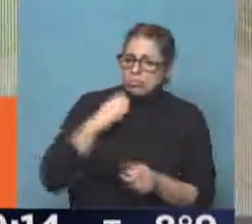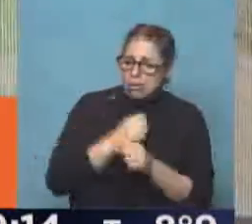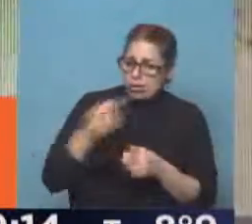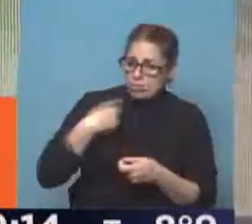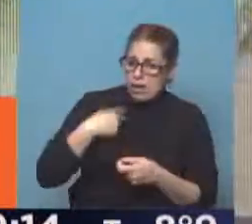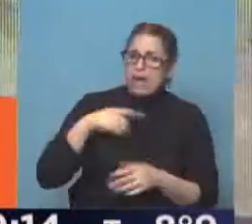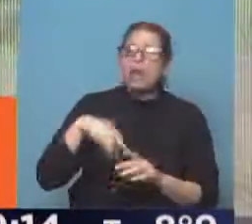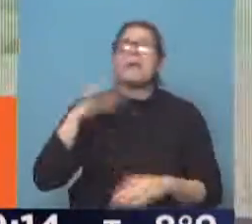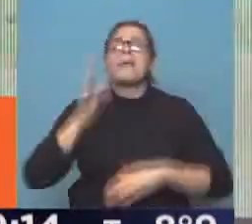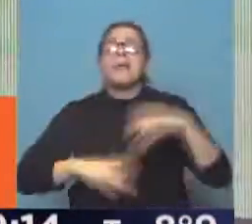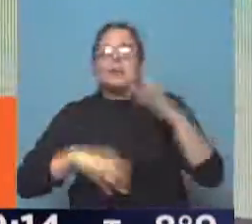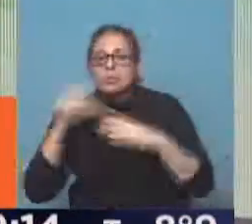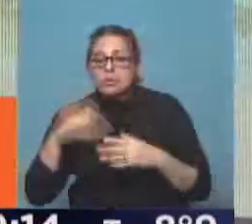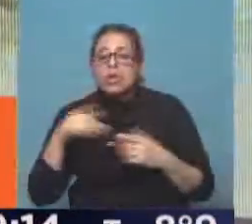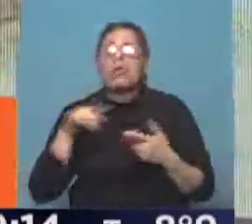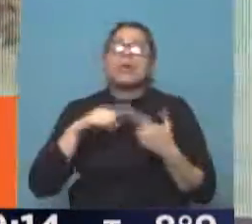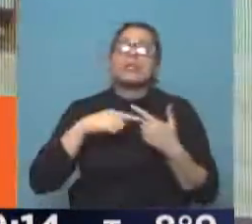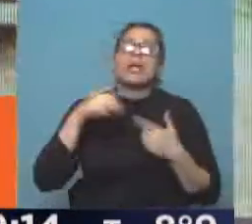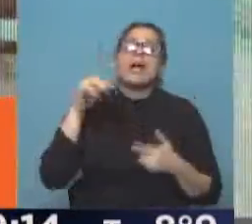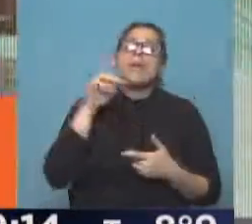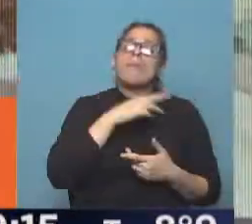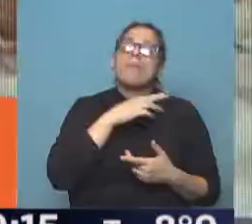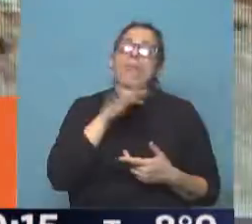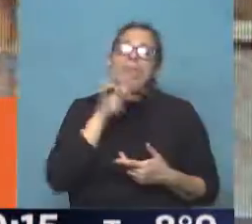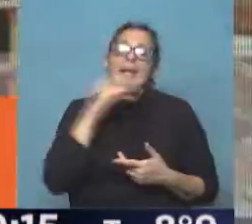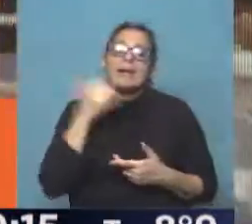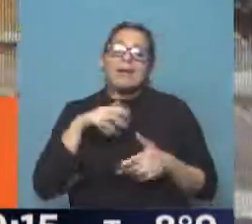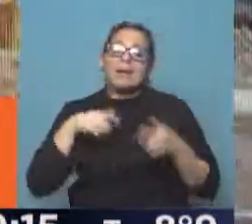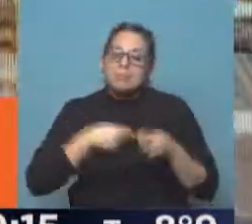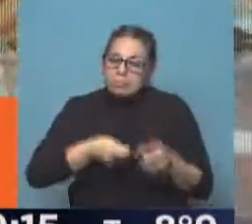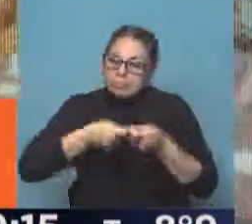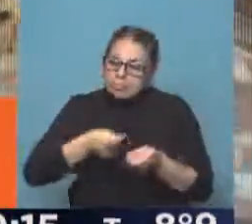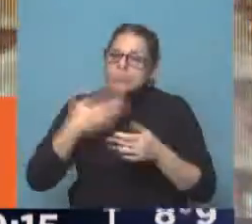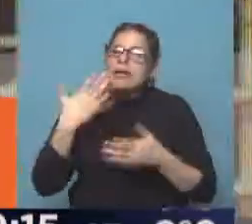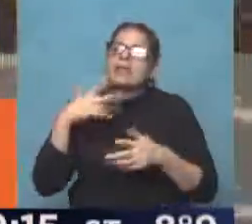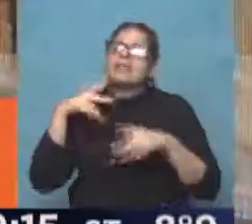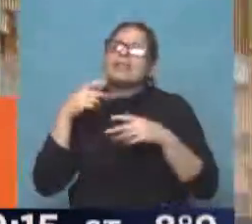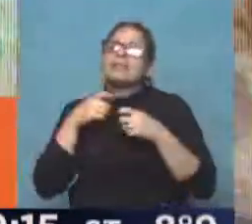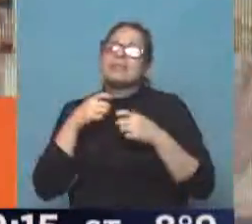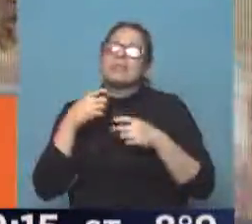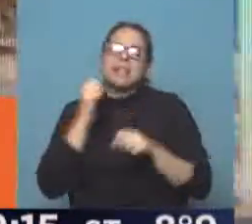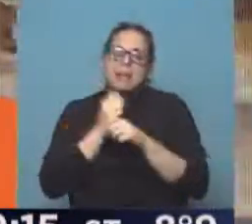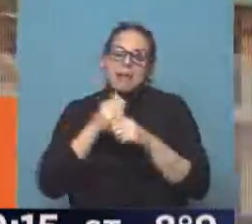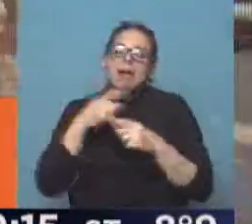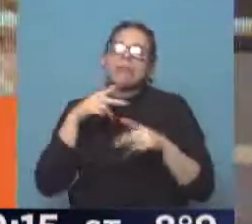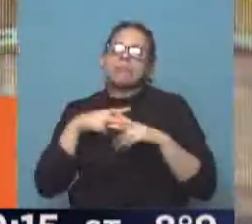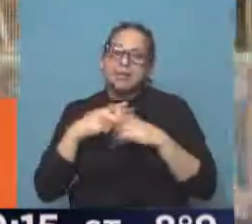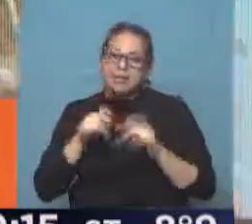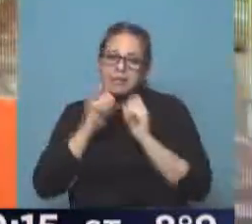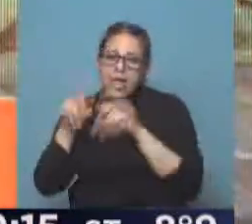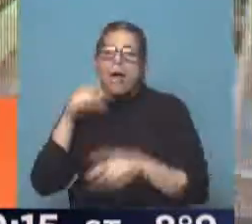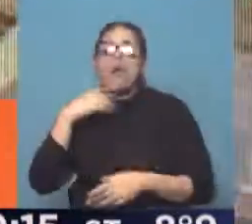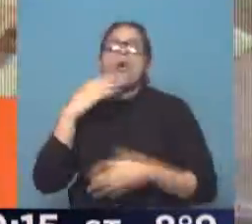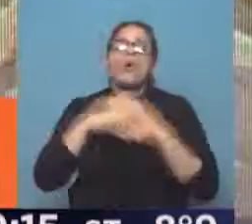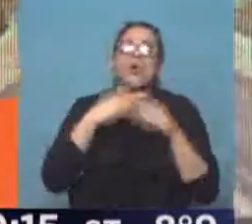con la construcción, con aquella señora que tiene una máquina de coser en su casa y trabaja para un taller, o que arma juguetes para una empresa,